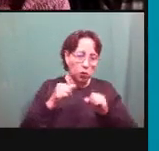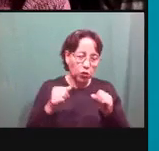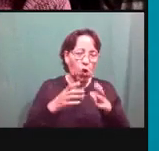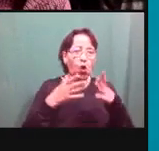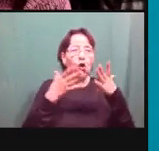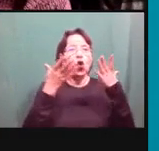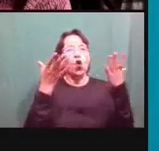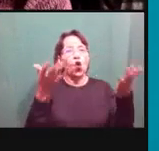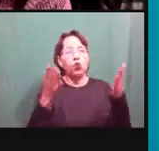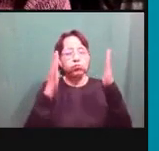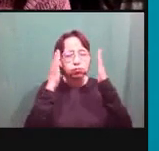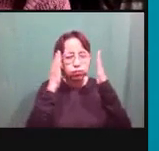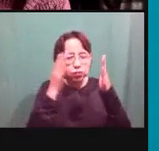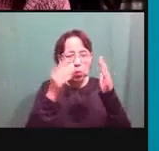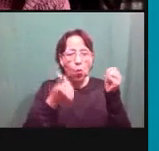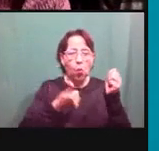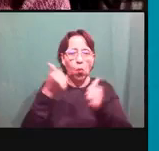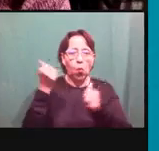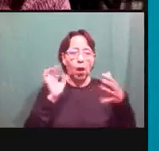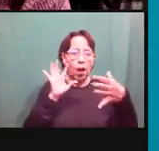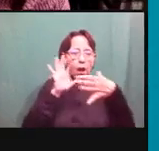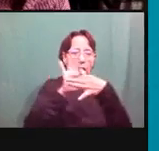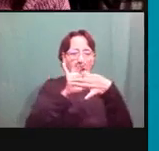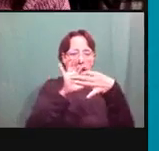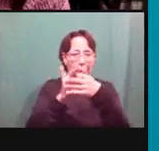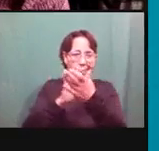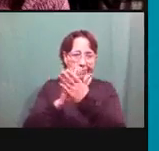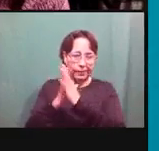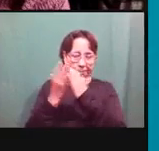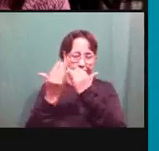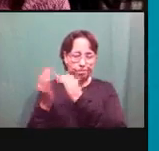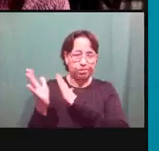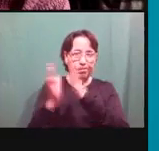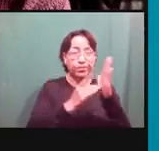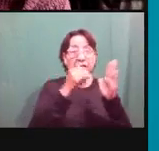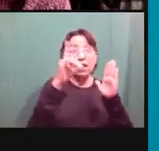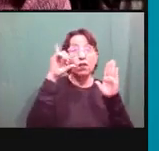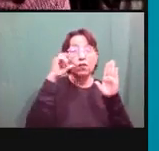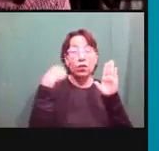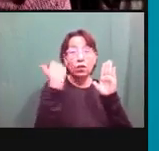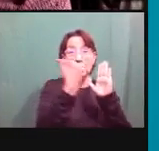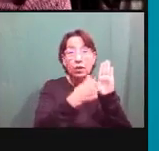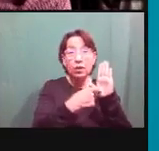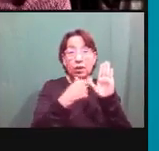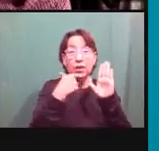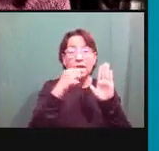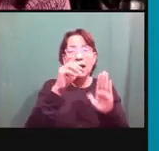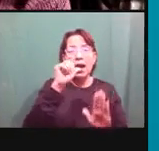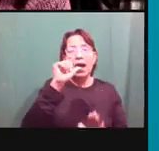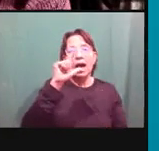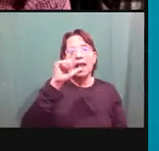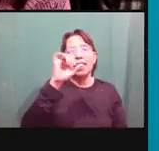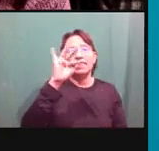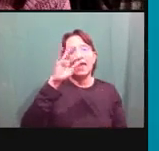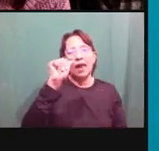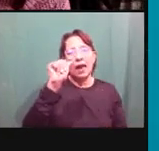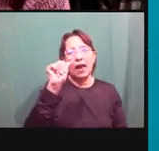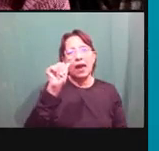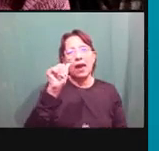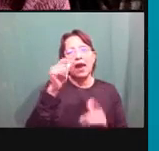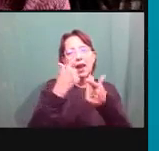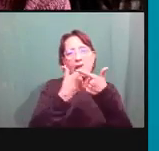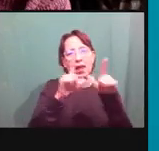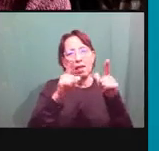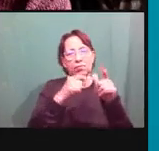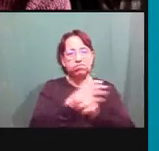hemos encaminado y articulado al centro. Esta foto que ustedes ven es del proyecto Aletea Libre y Poderosa, es una plataforma de articulación